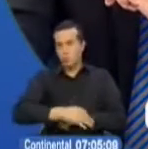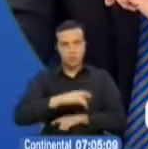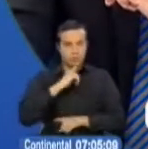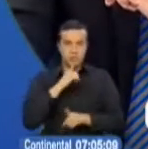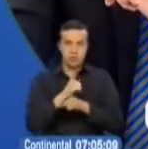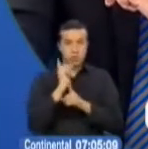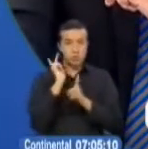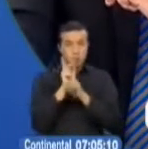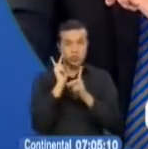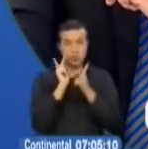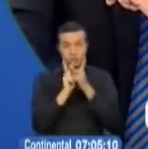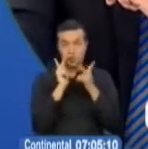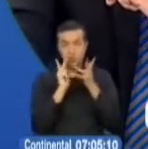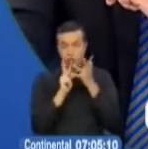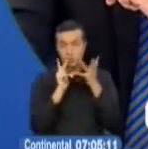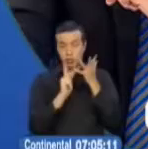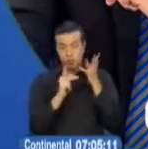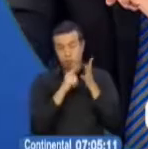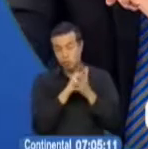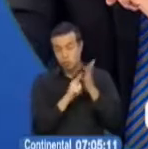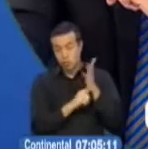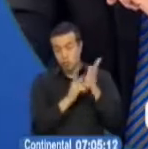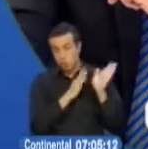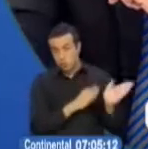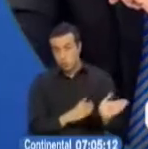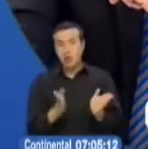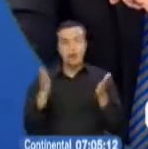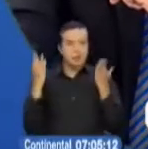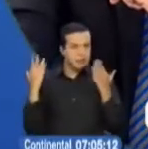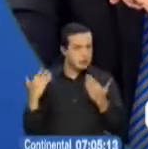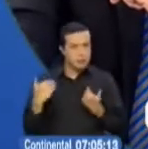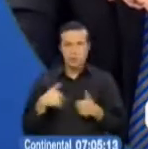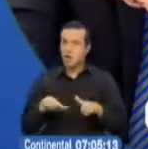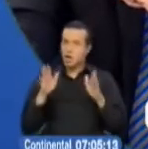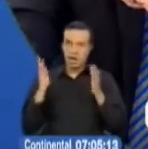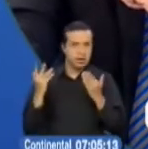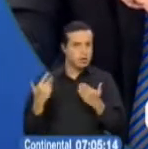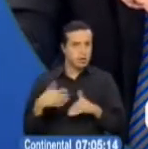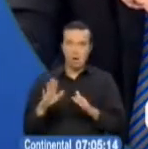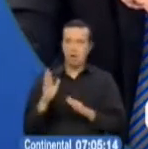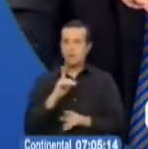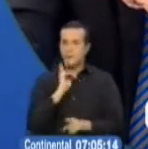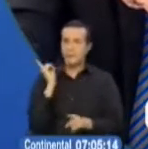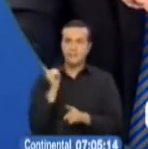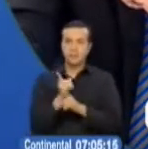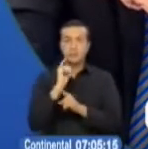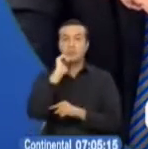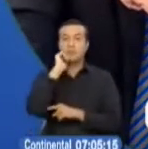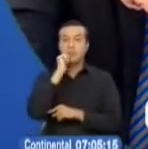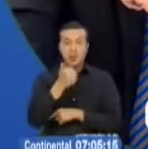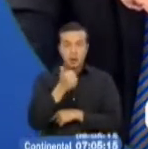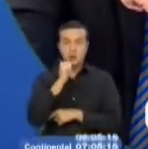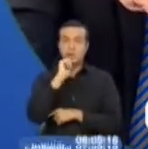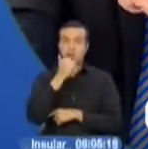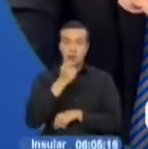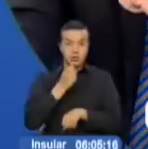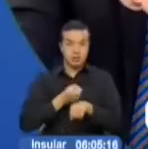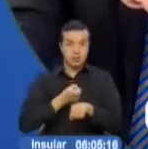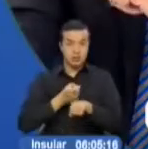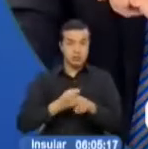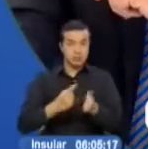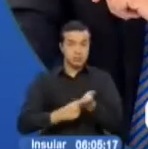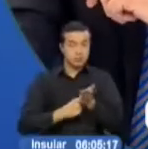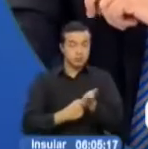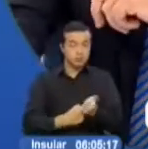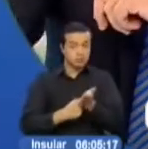todos esos aspectos van a ser tratados, están considerados en la política, y el día de mañana particularmente vamos a